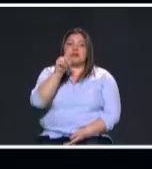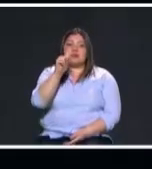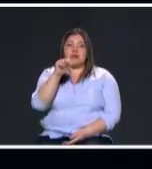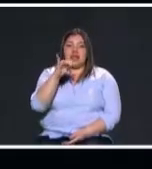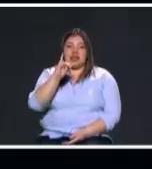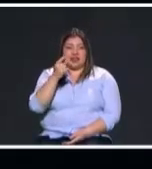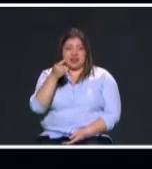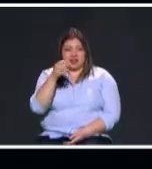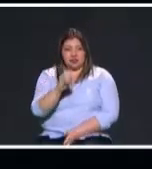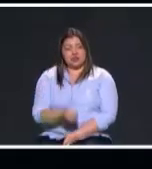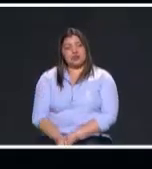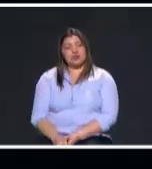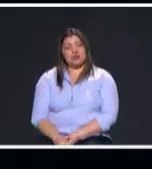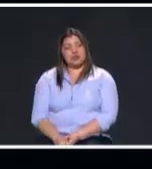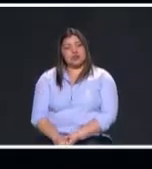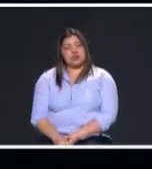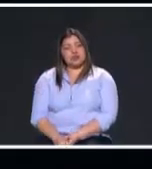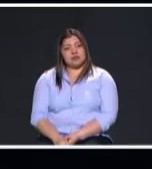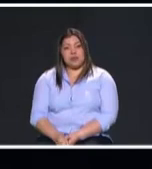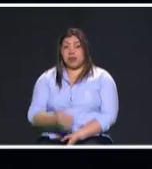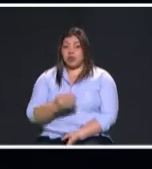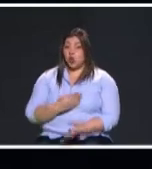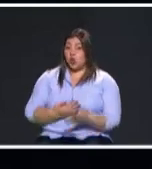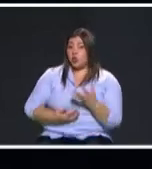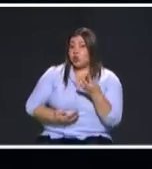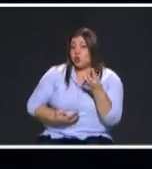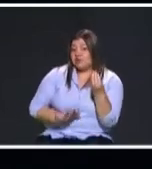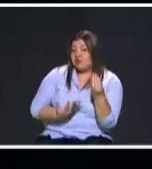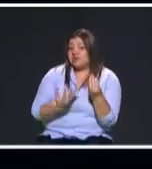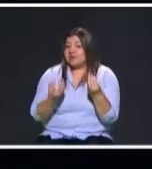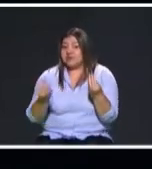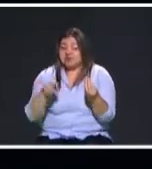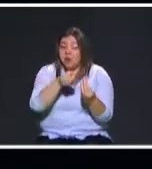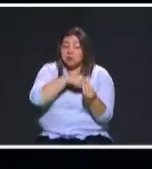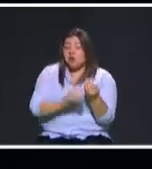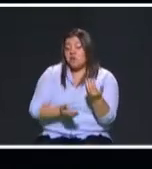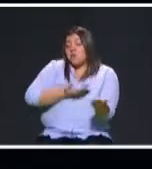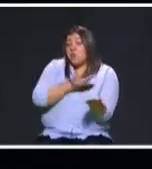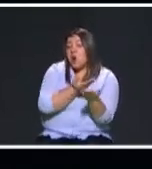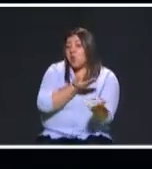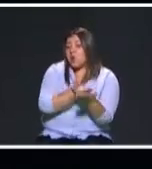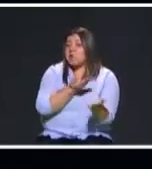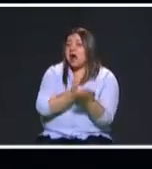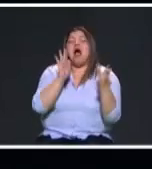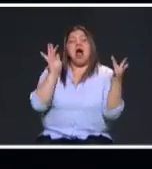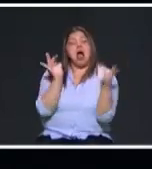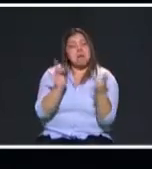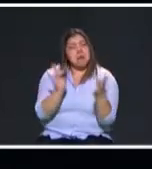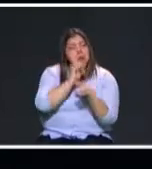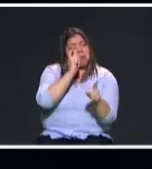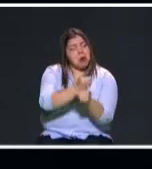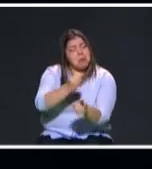en esta elección se va como dividiendo en dos partes uno de los que tenemos propuestas posibles concretas que se pueden